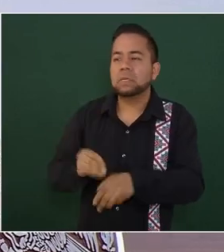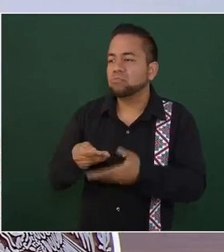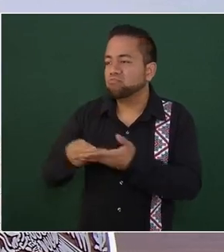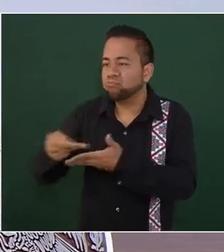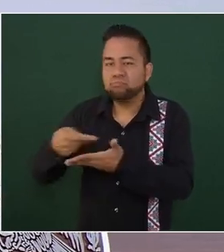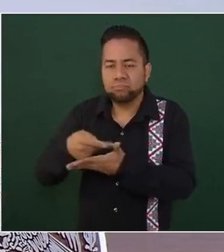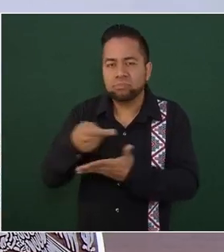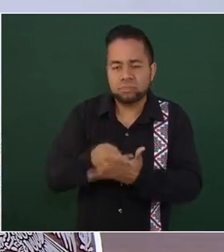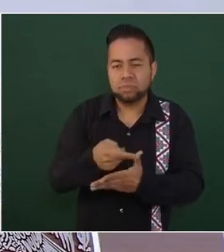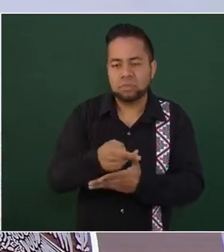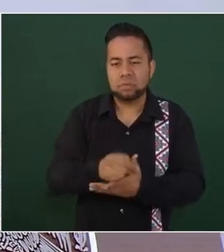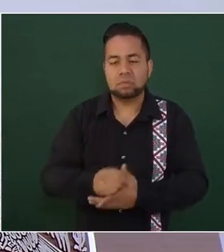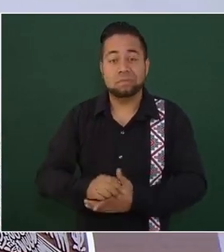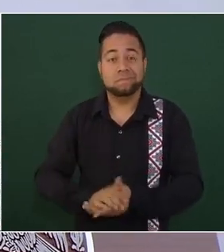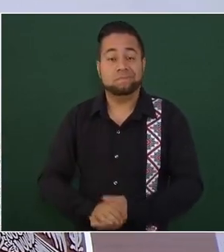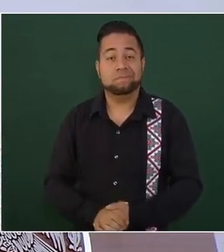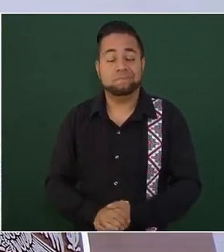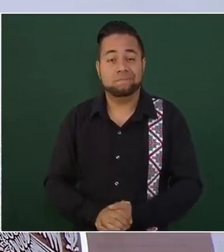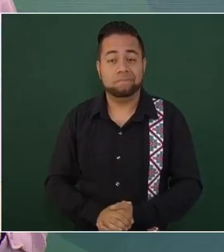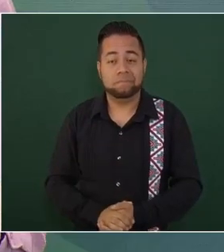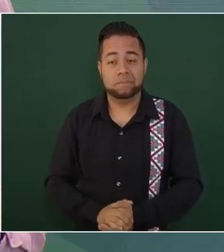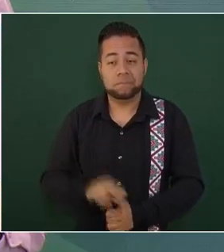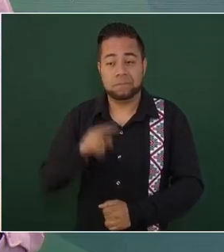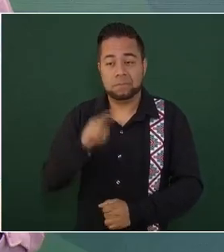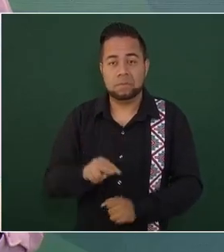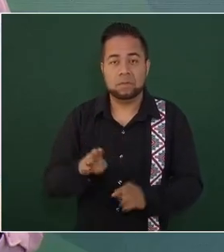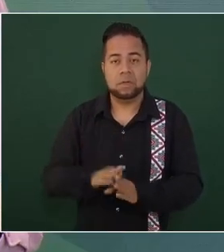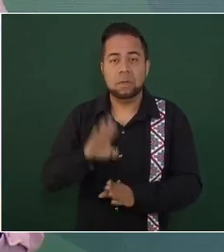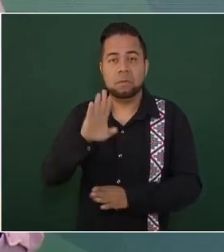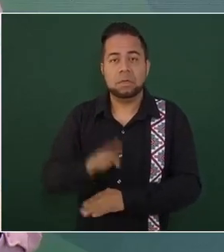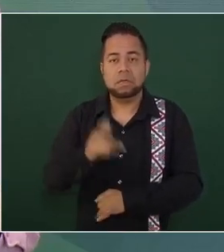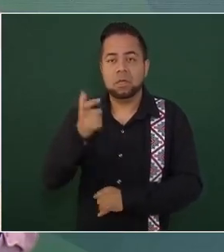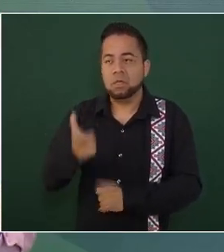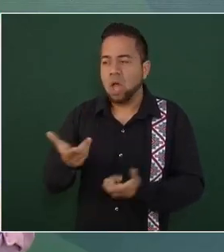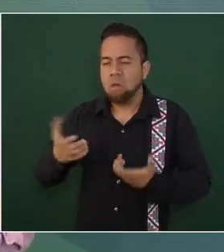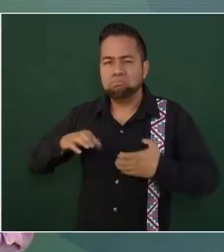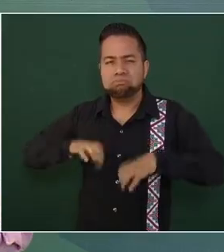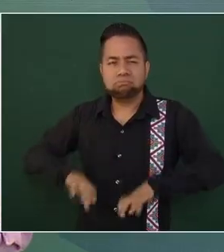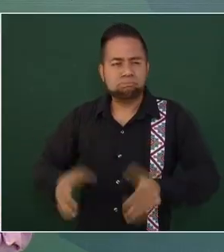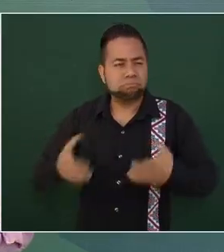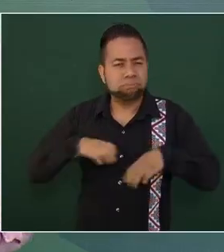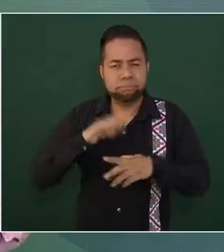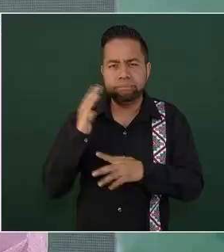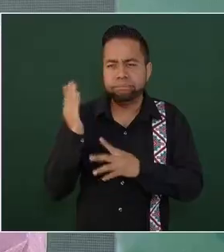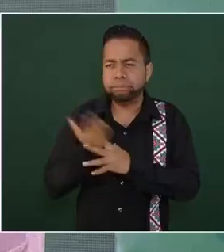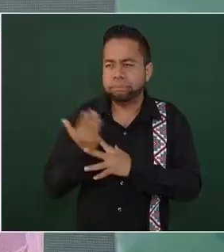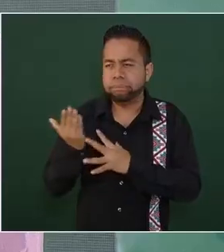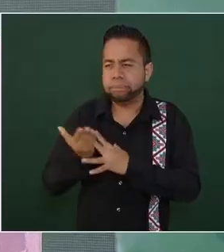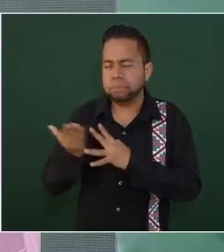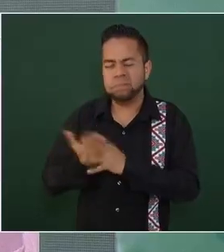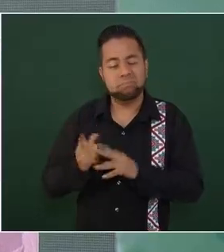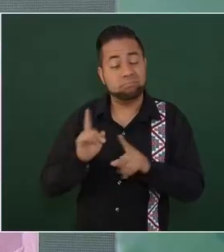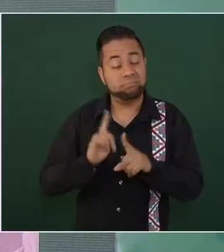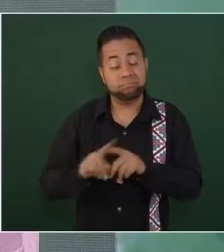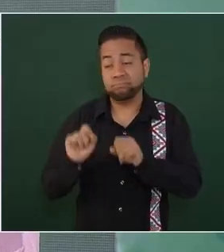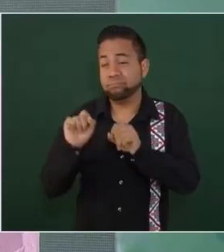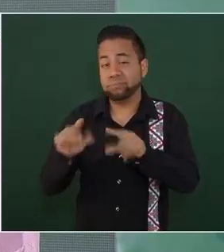era un botín como muchos otros